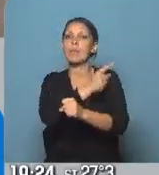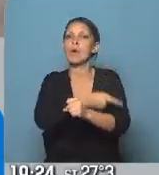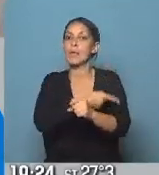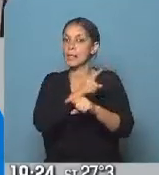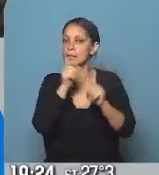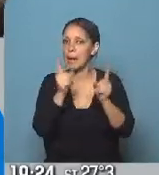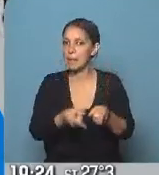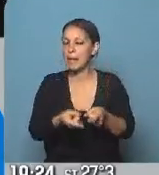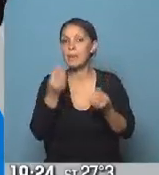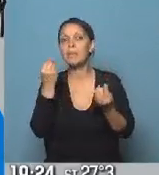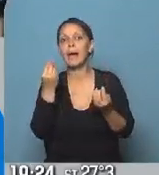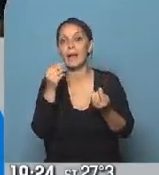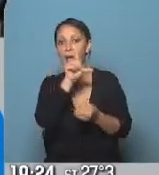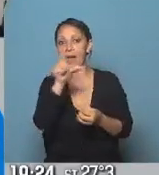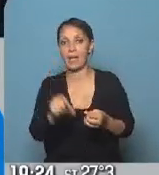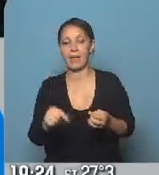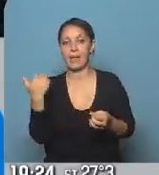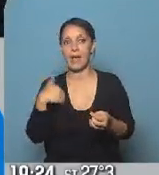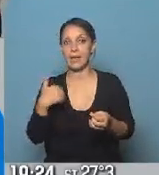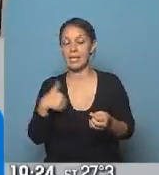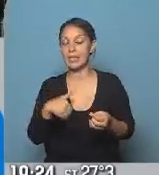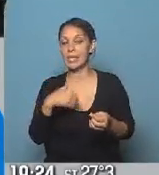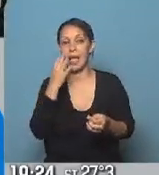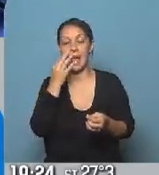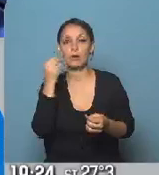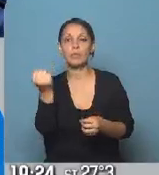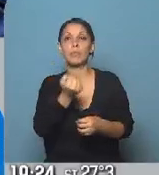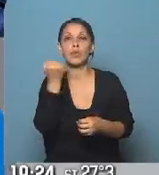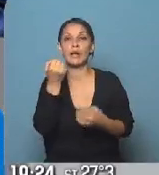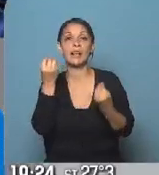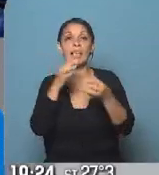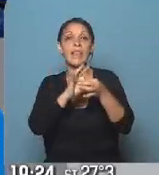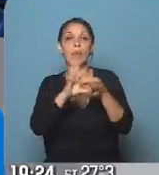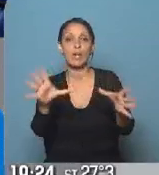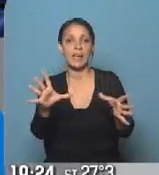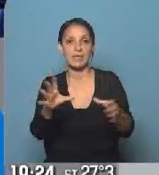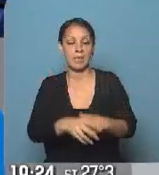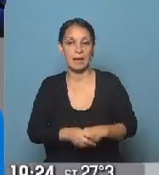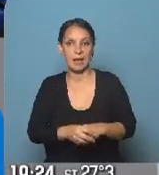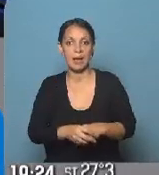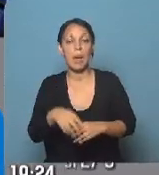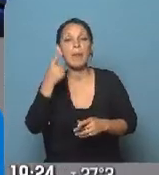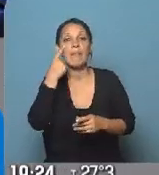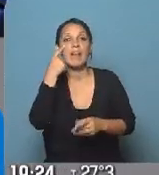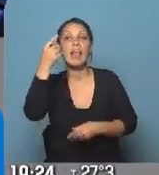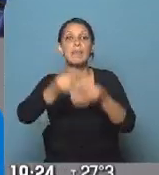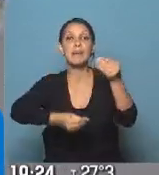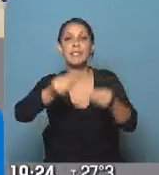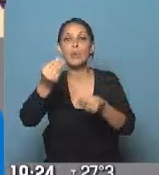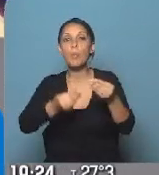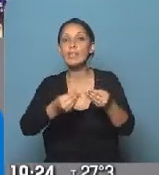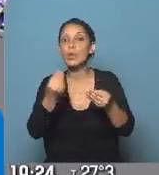llevar adelante en la Argentina una cuestión vital que tiene que ver con la democracia, que es uno de los presupuestos de la democracia, que